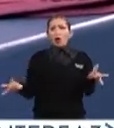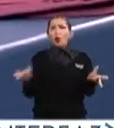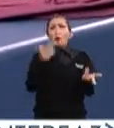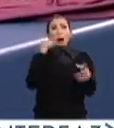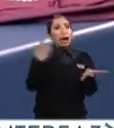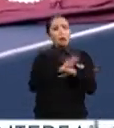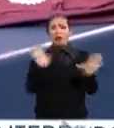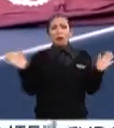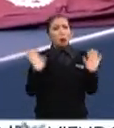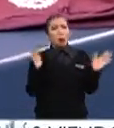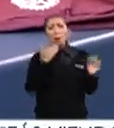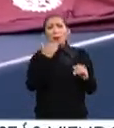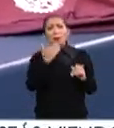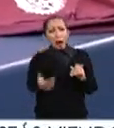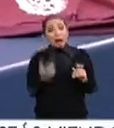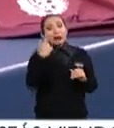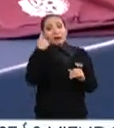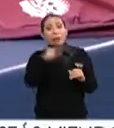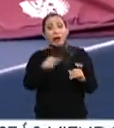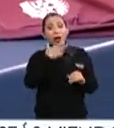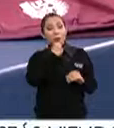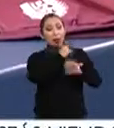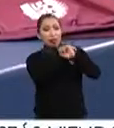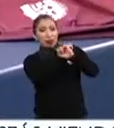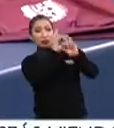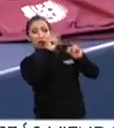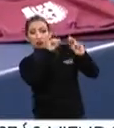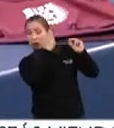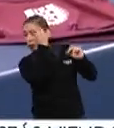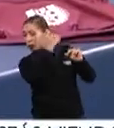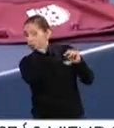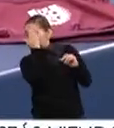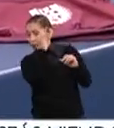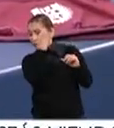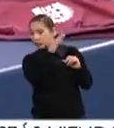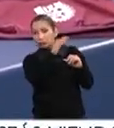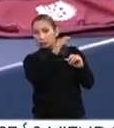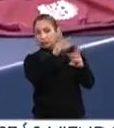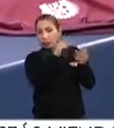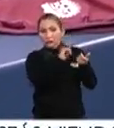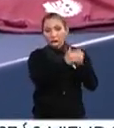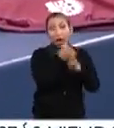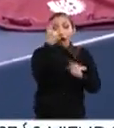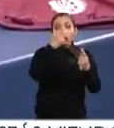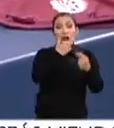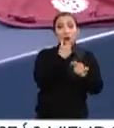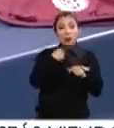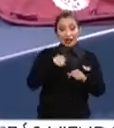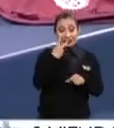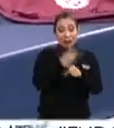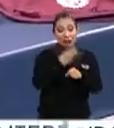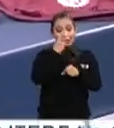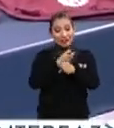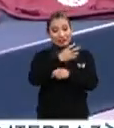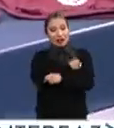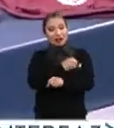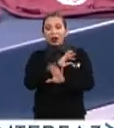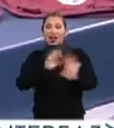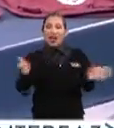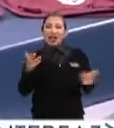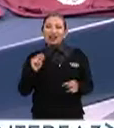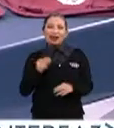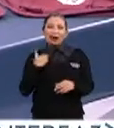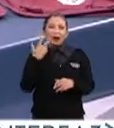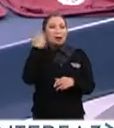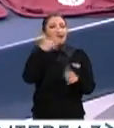sobre todo ayudar a que la resistencia sea menos al interior del instituto, ¿no? Muchos varones creen que porque ya es el segundo, el tercer hijo, pues ya no